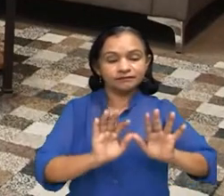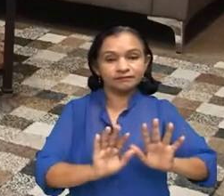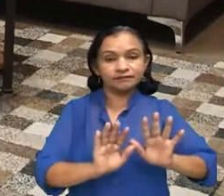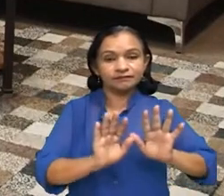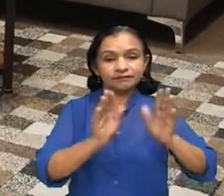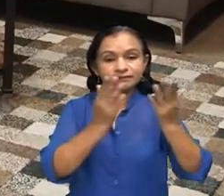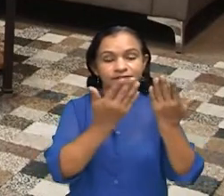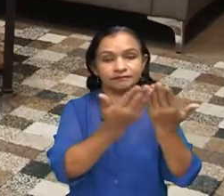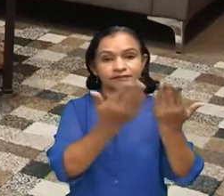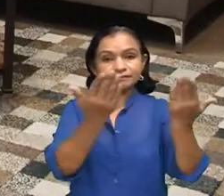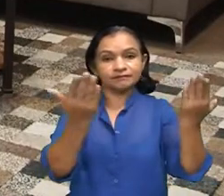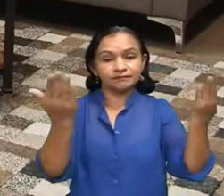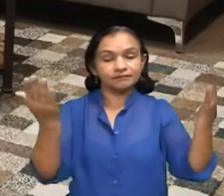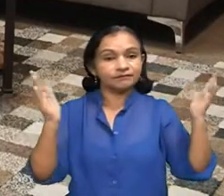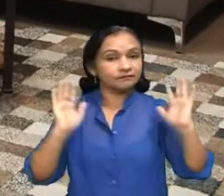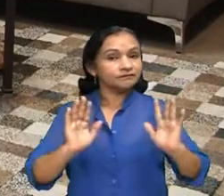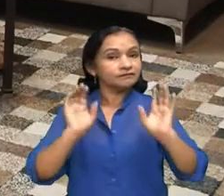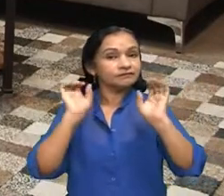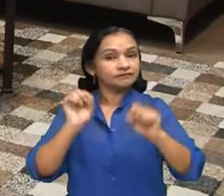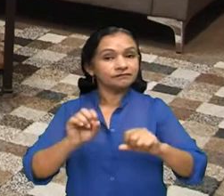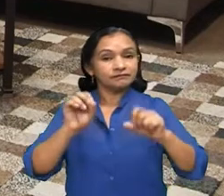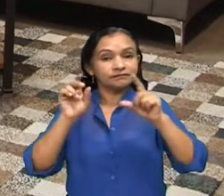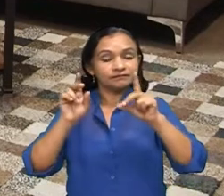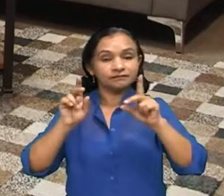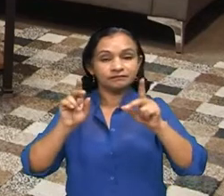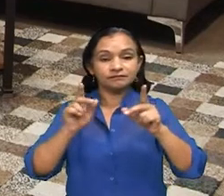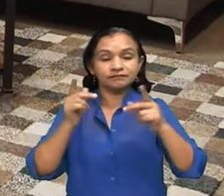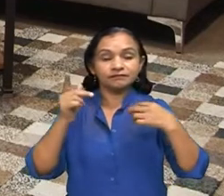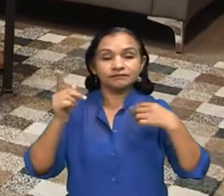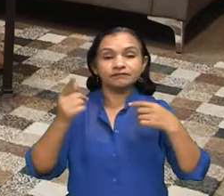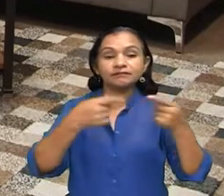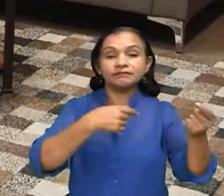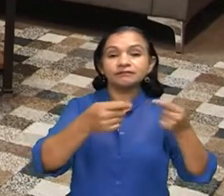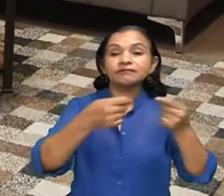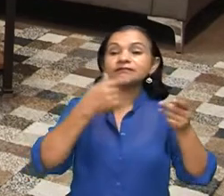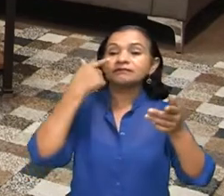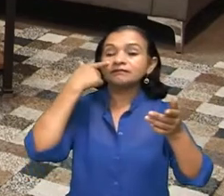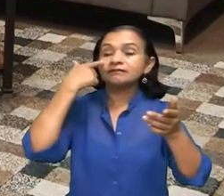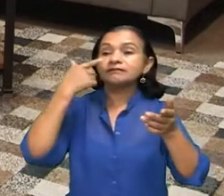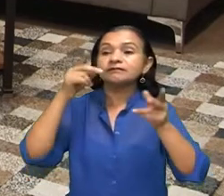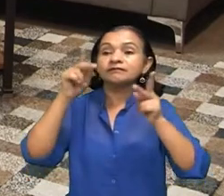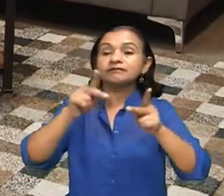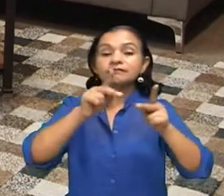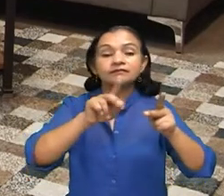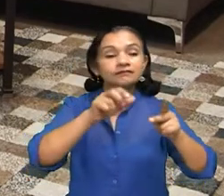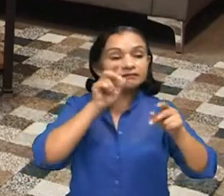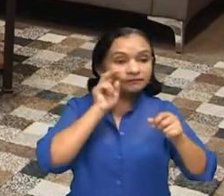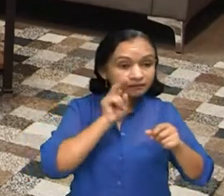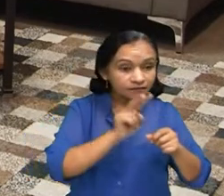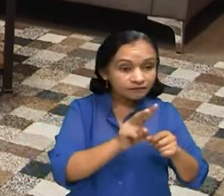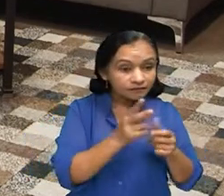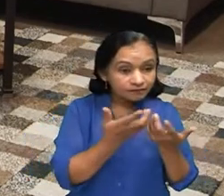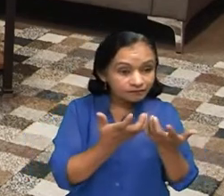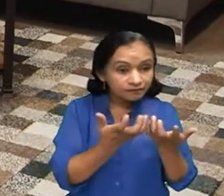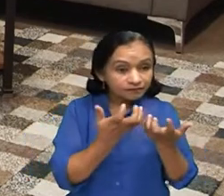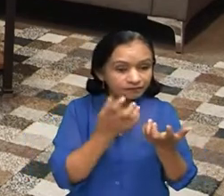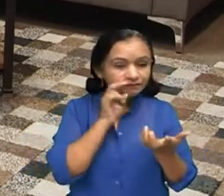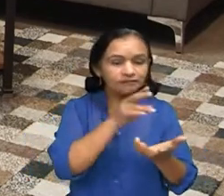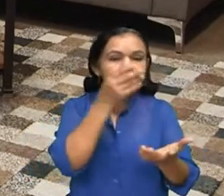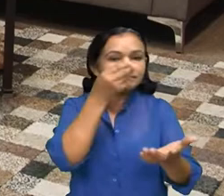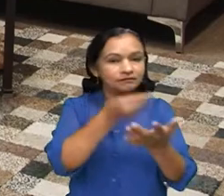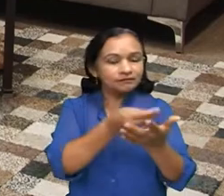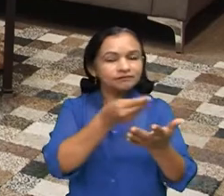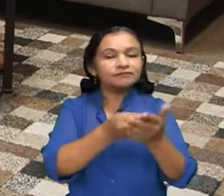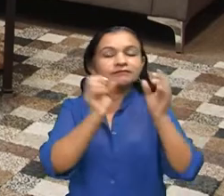digital o en una tienda digital en online donde otras personas a nivel del mundo te